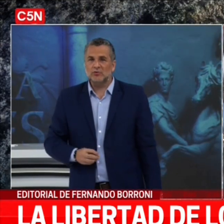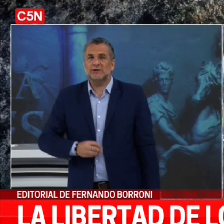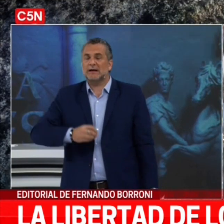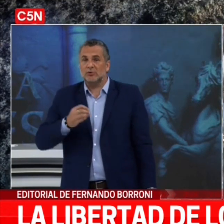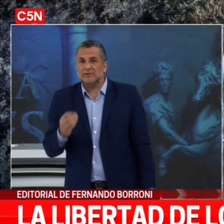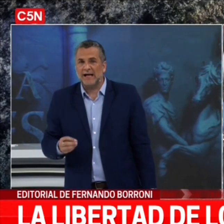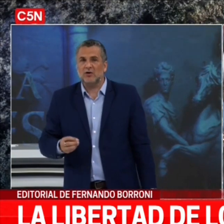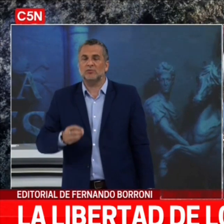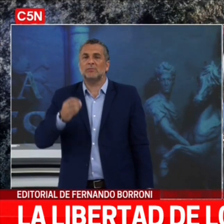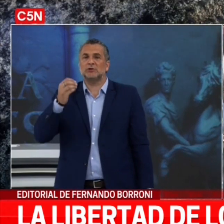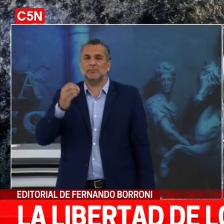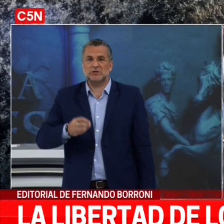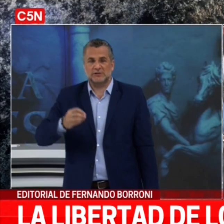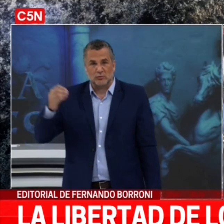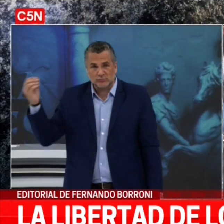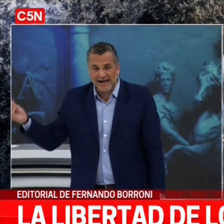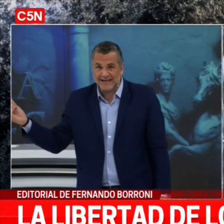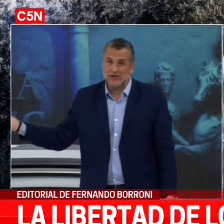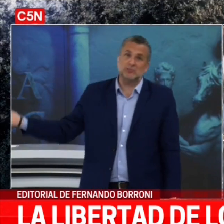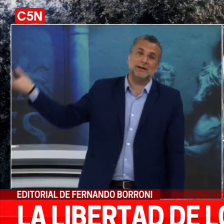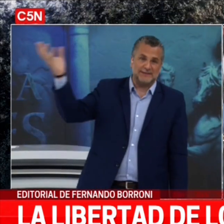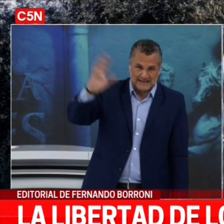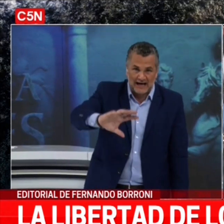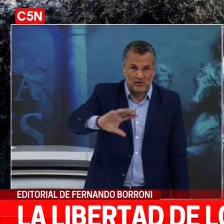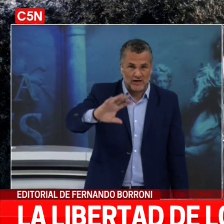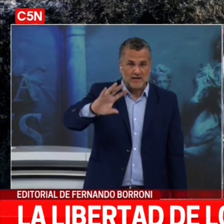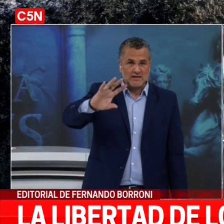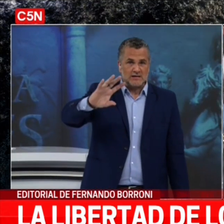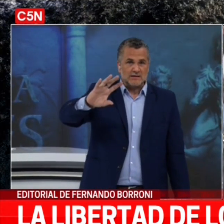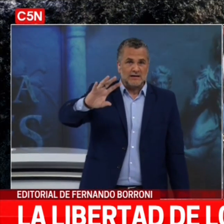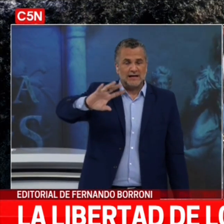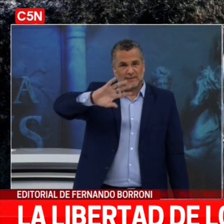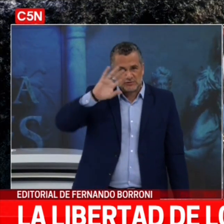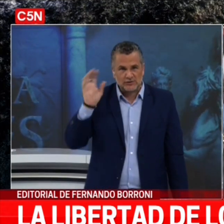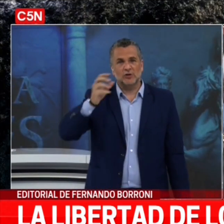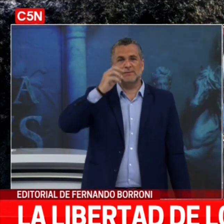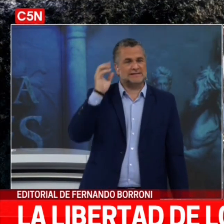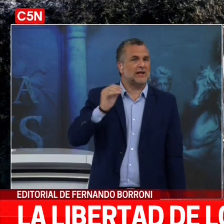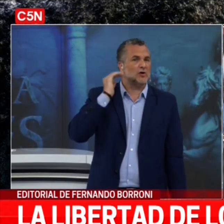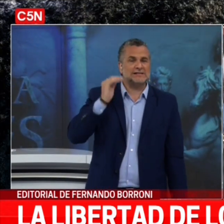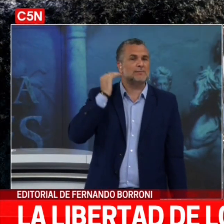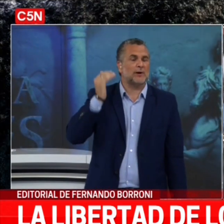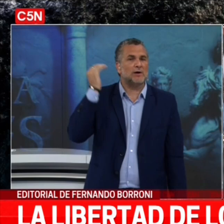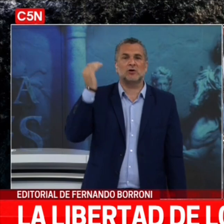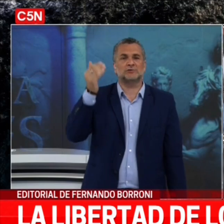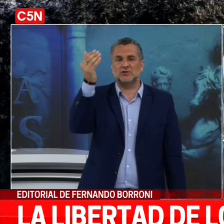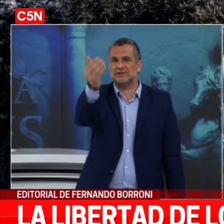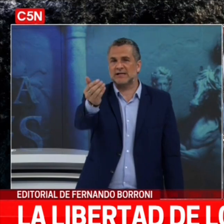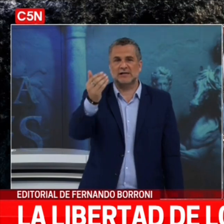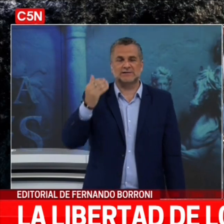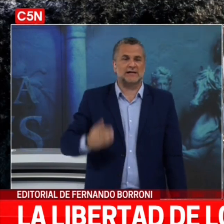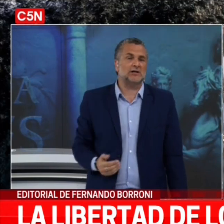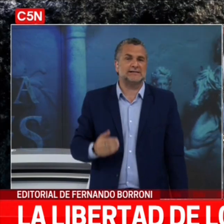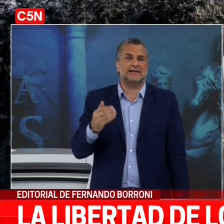un ajuste tan brutal con un aumento de precios tan gustad y ahí suma al empresariado eh al un sector del empresariado que siempre juega en contra de los